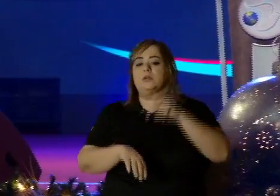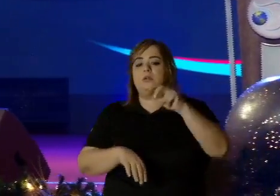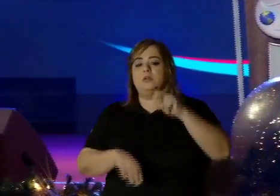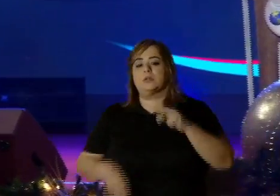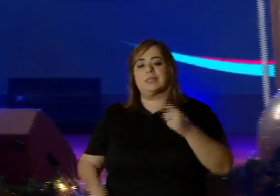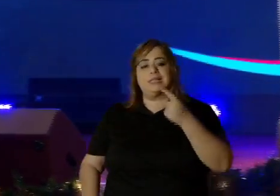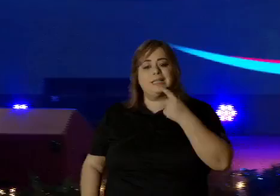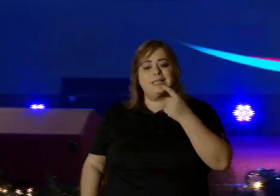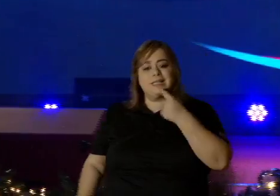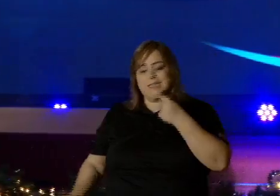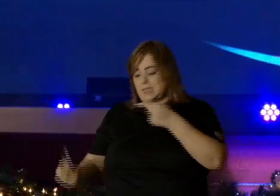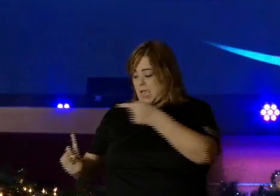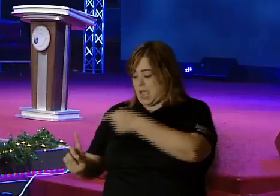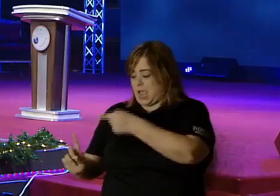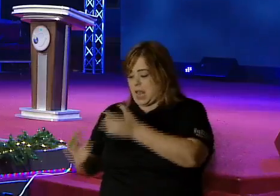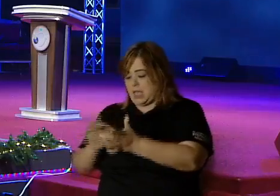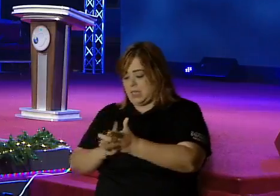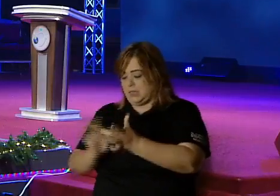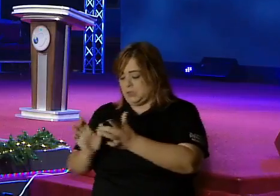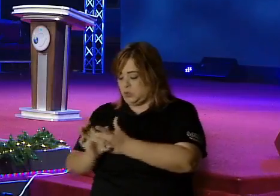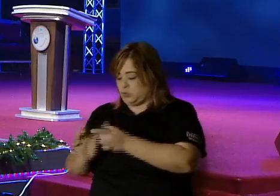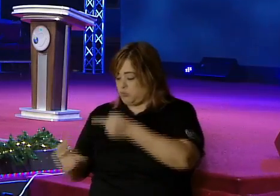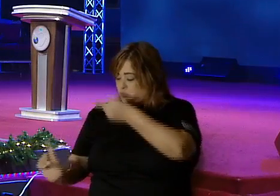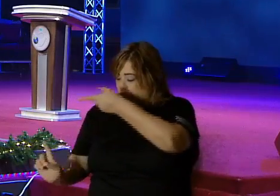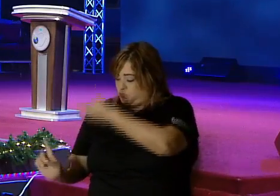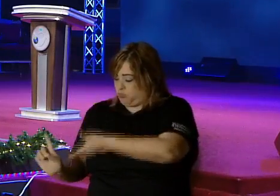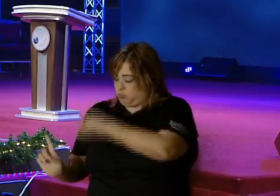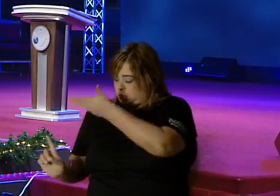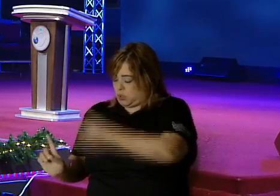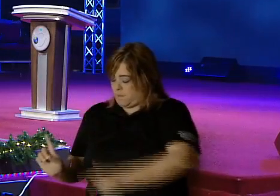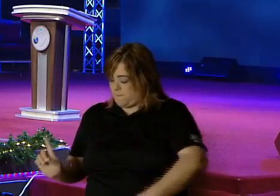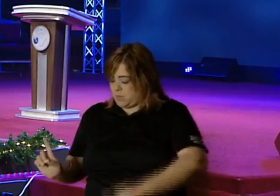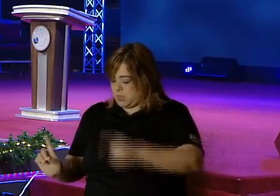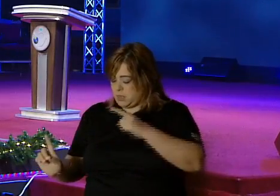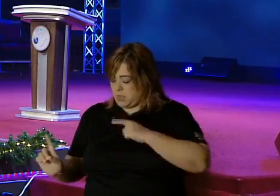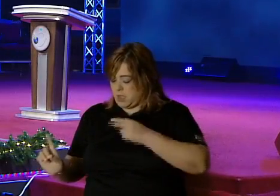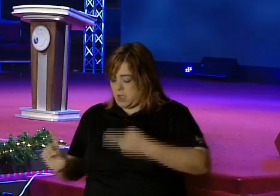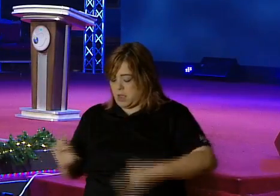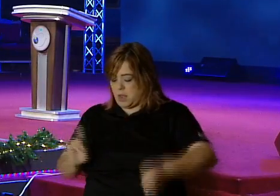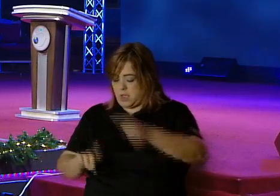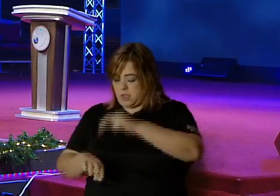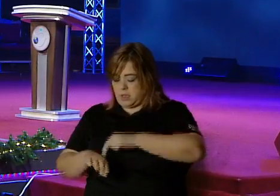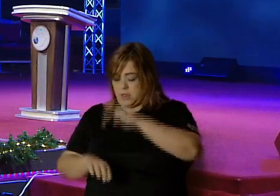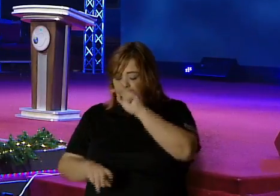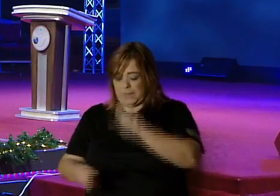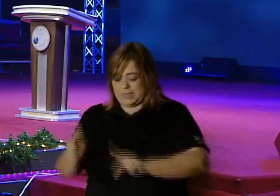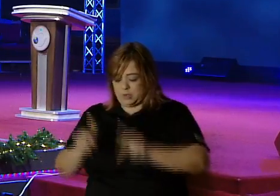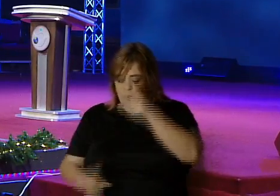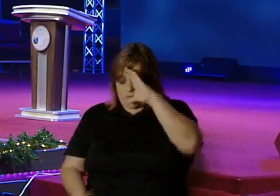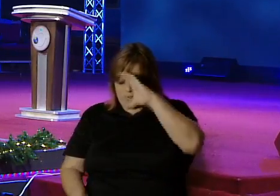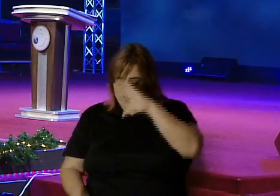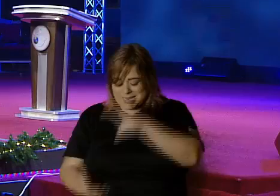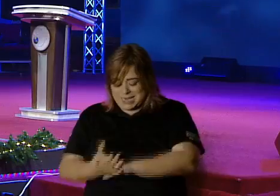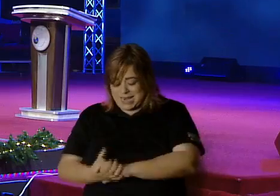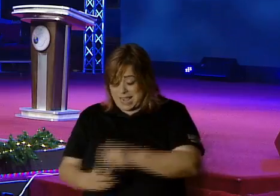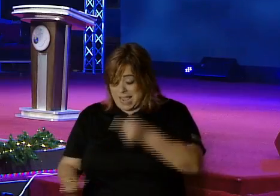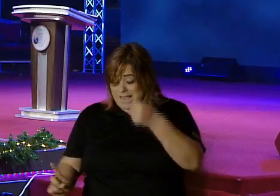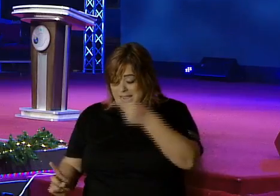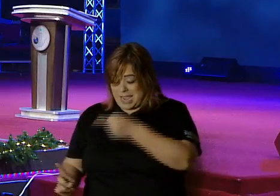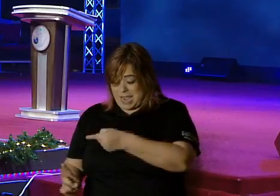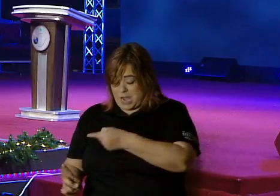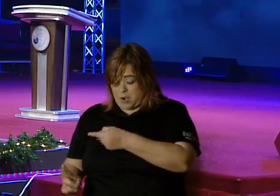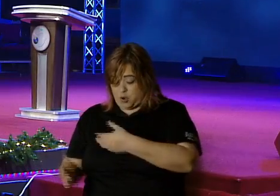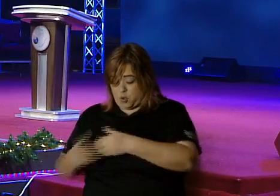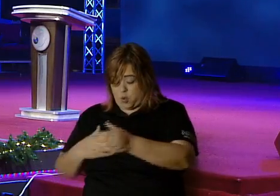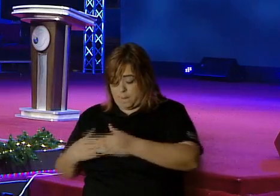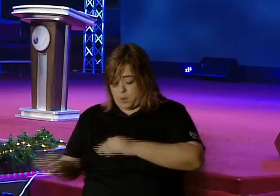Jesús, yo soy la resurrección, yo soy la vida, el que cree en mí, aunque esté muerto, vivirá. ¿Cuántos creen